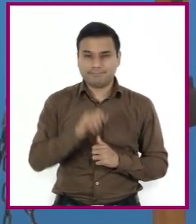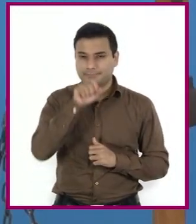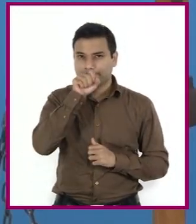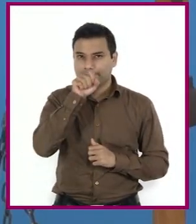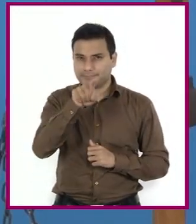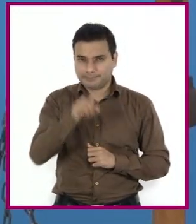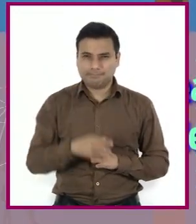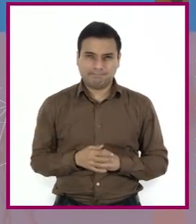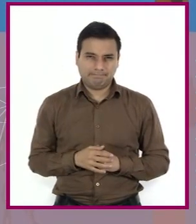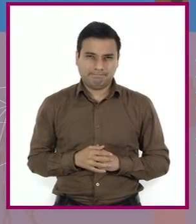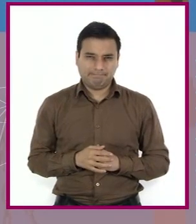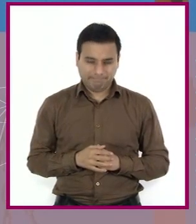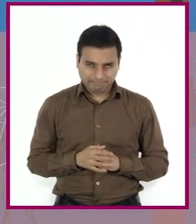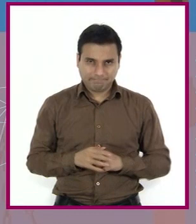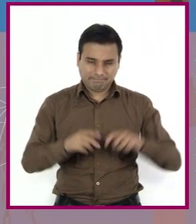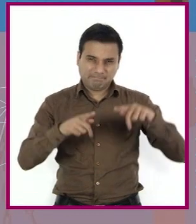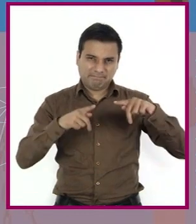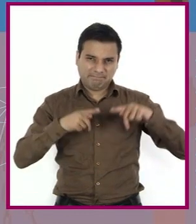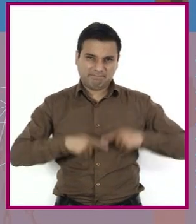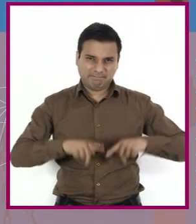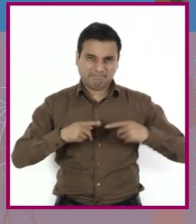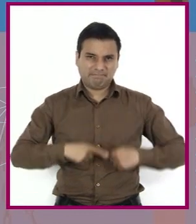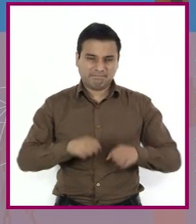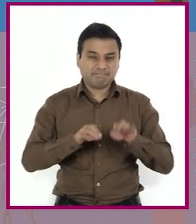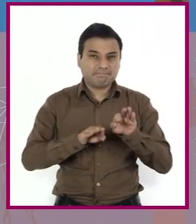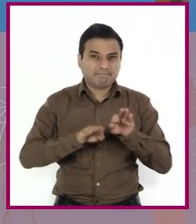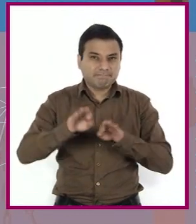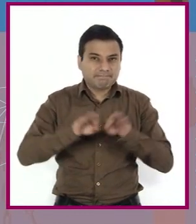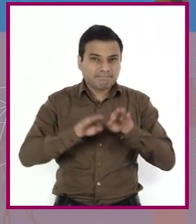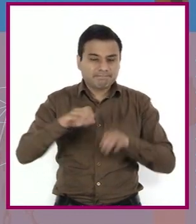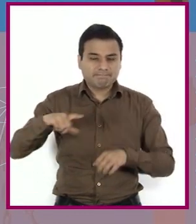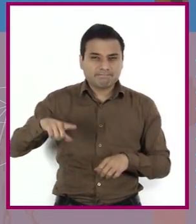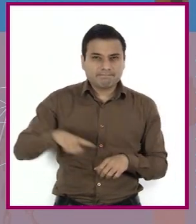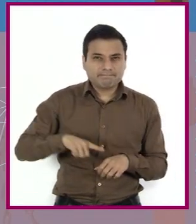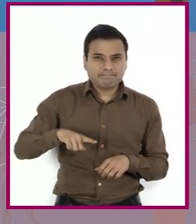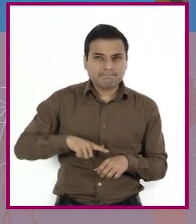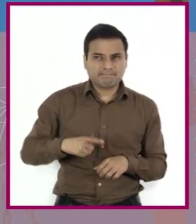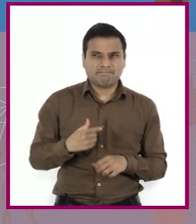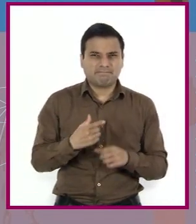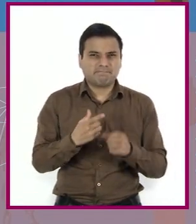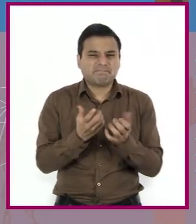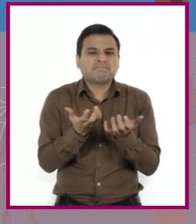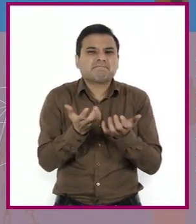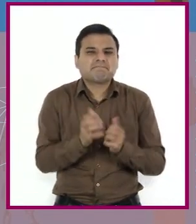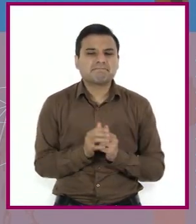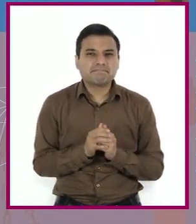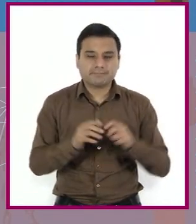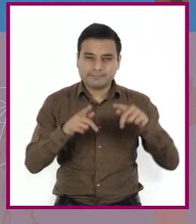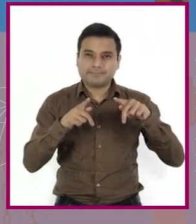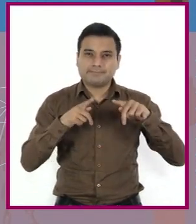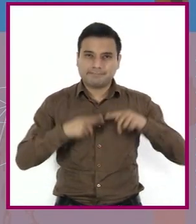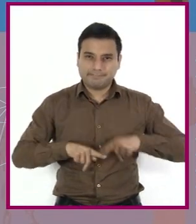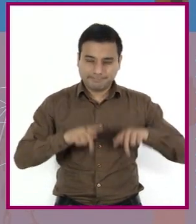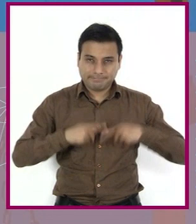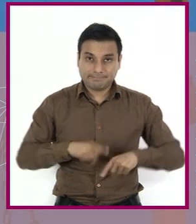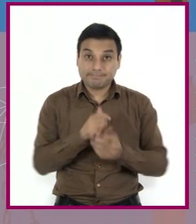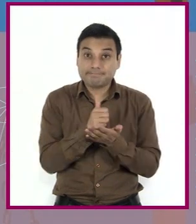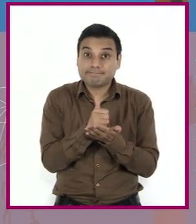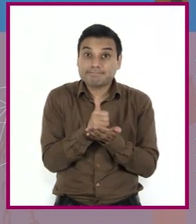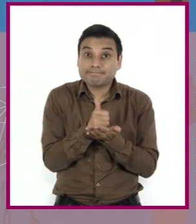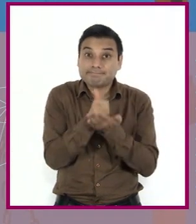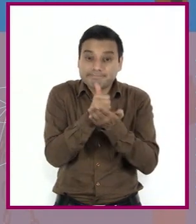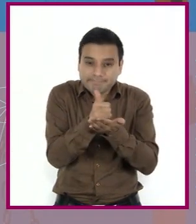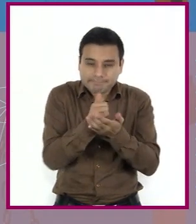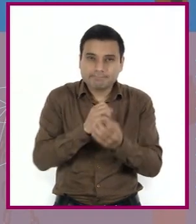representantes populares consiste en realizar acciones de gobierno en beneficio de la población sin hacer ningún tipo de